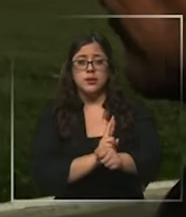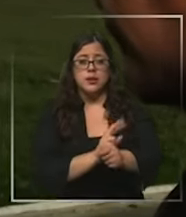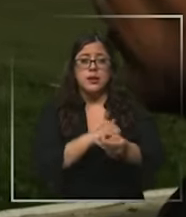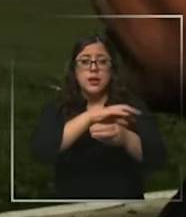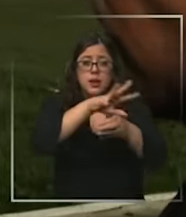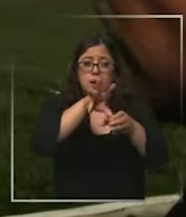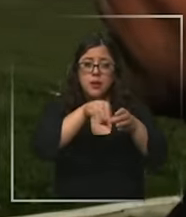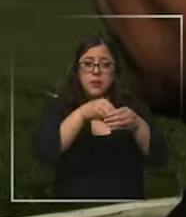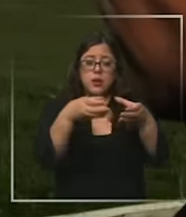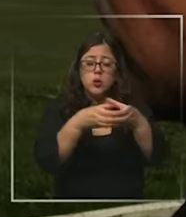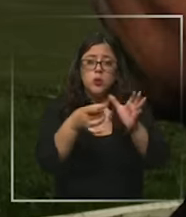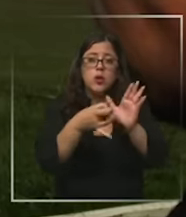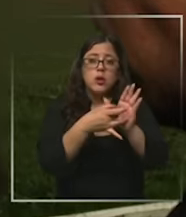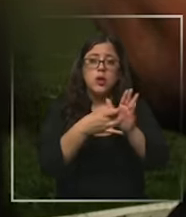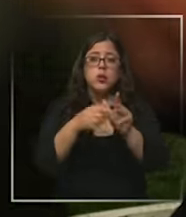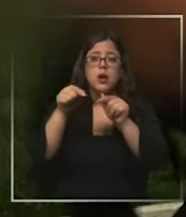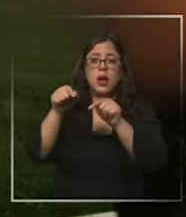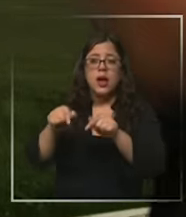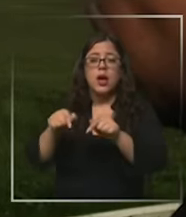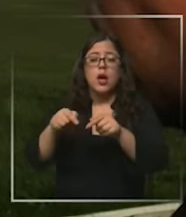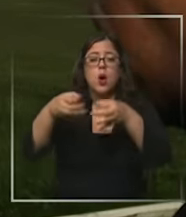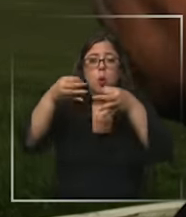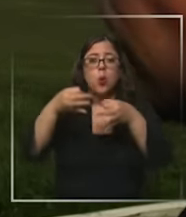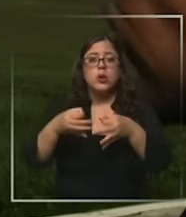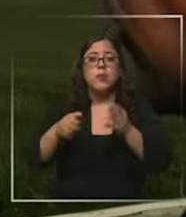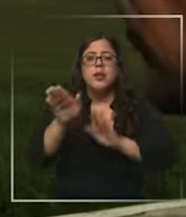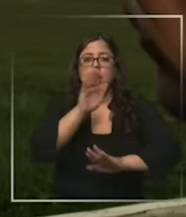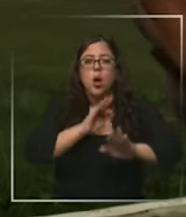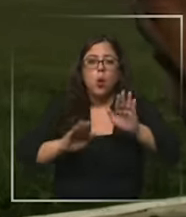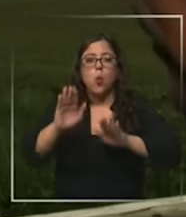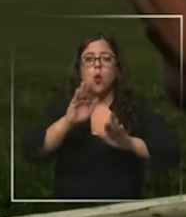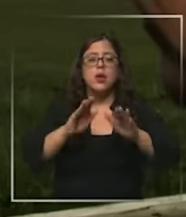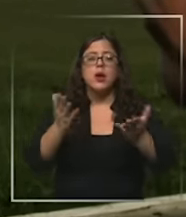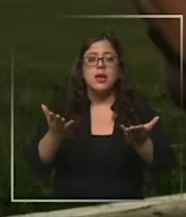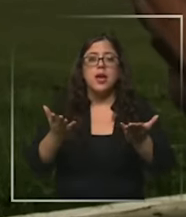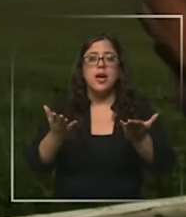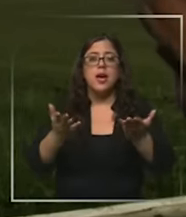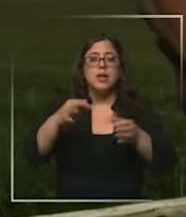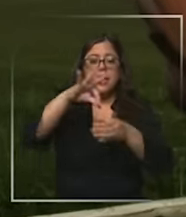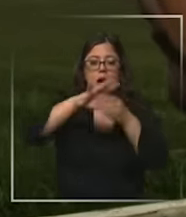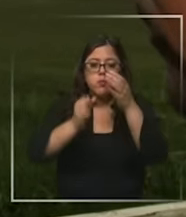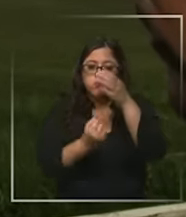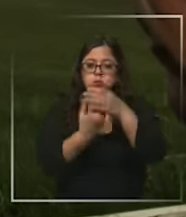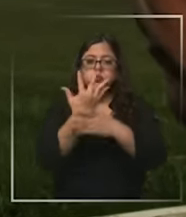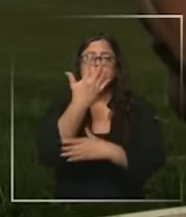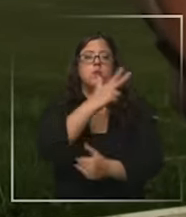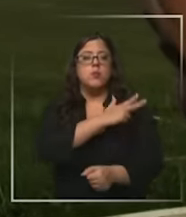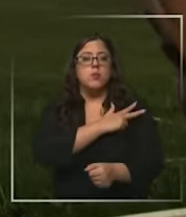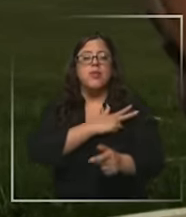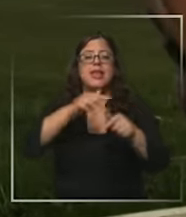organización delictual que justamente se encuentran apostados cuidando esta plantación de cannabis sativa, la cual